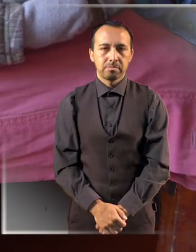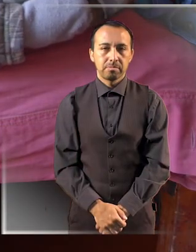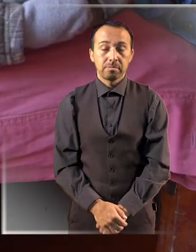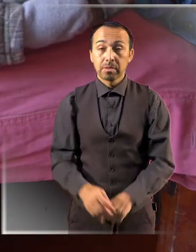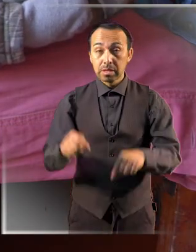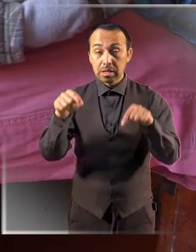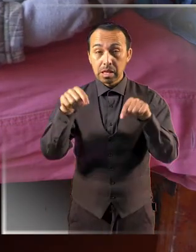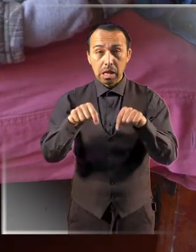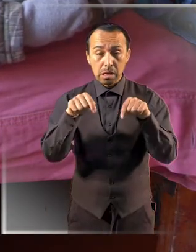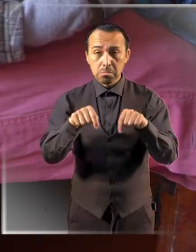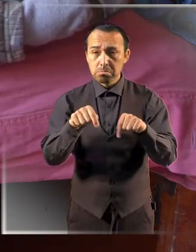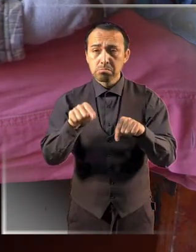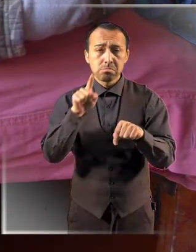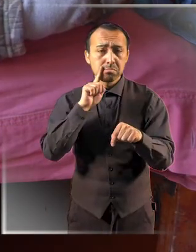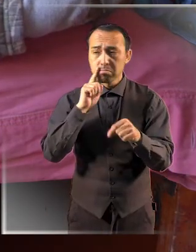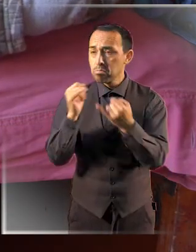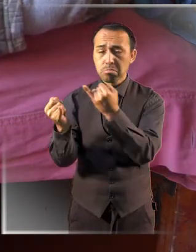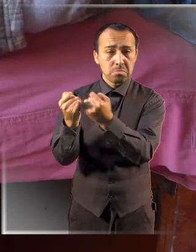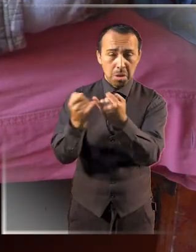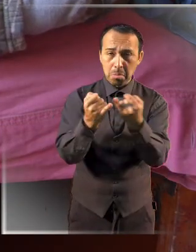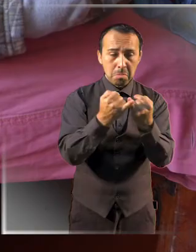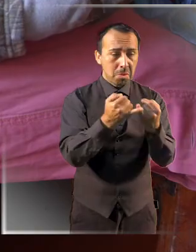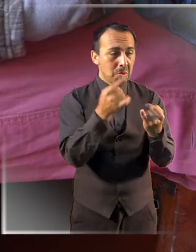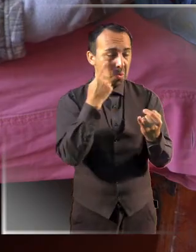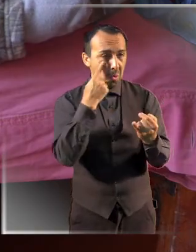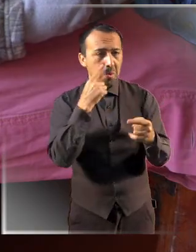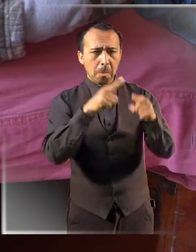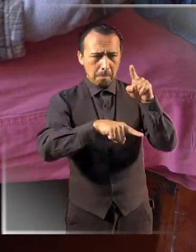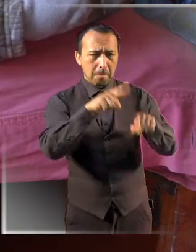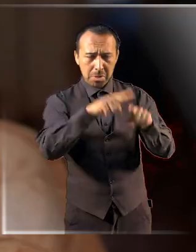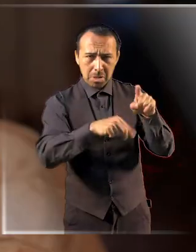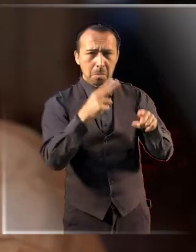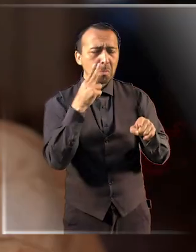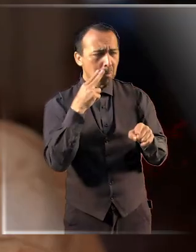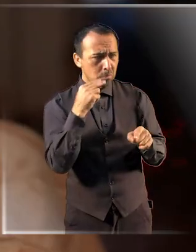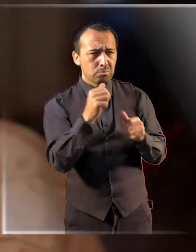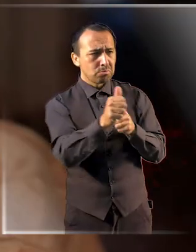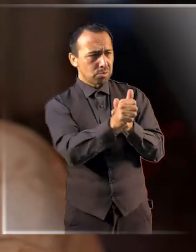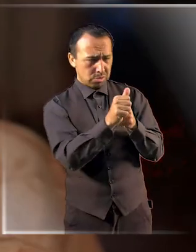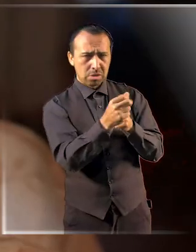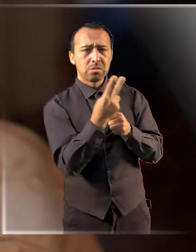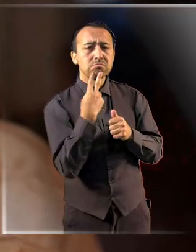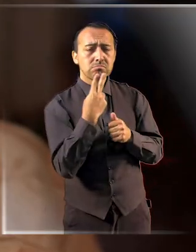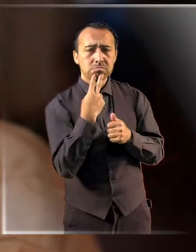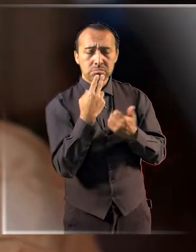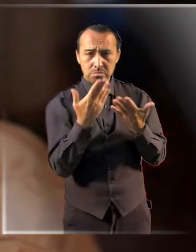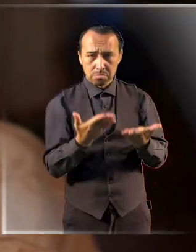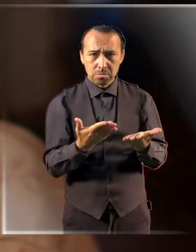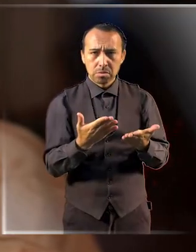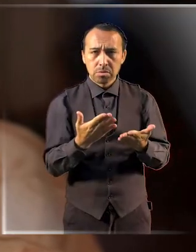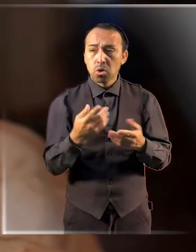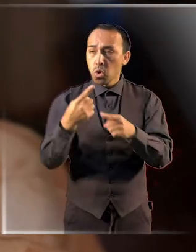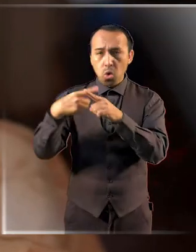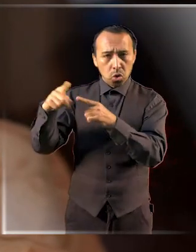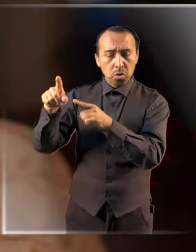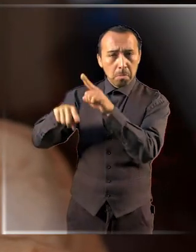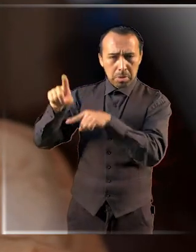Sí, acá tengo todas mis amistades, mi primo está cerca,